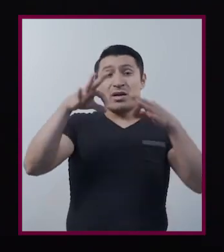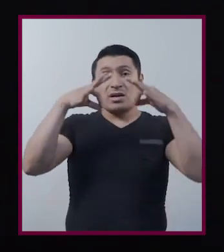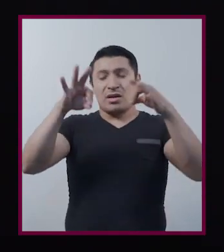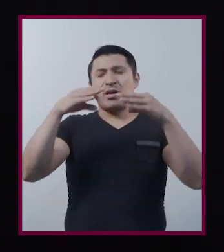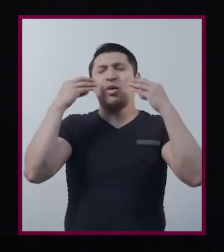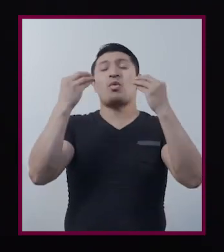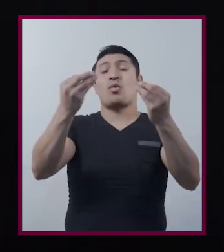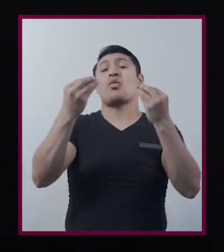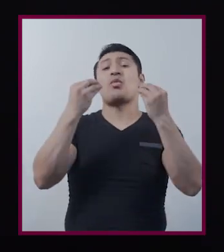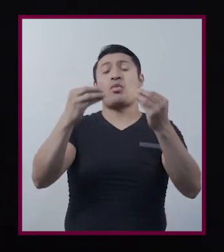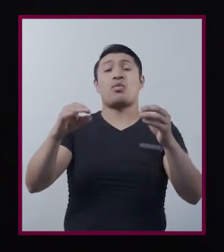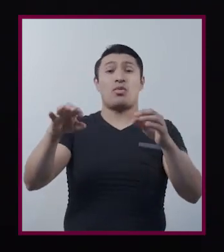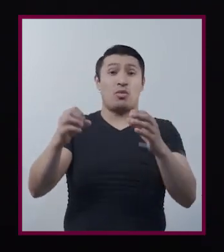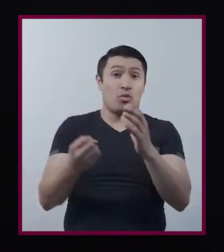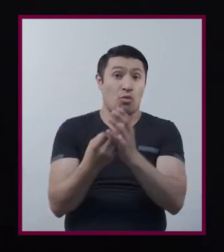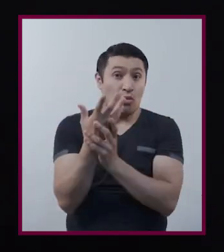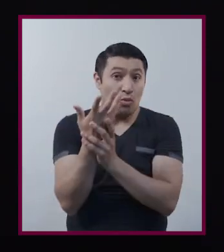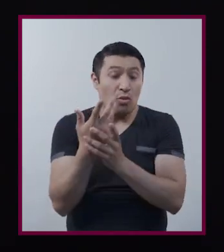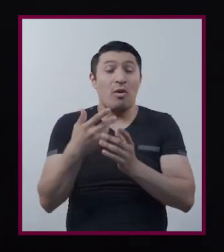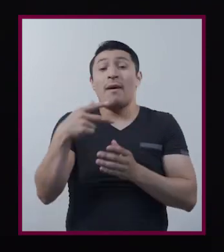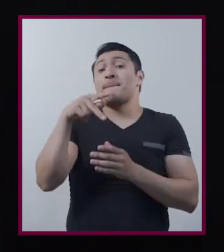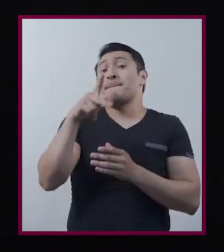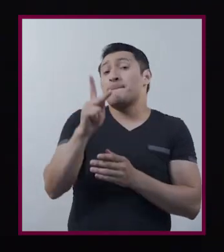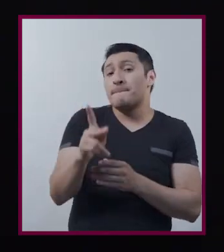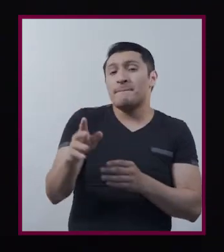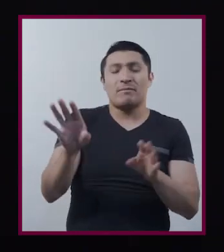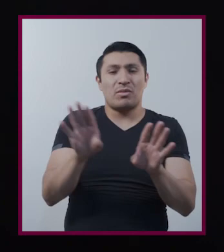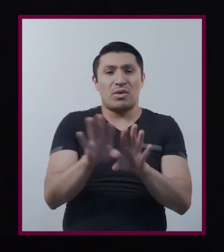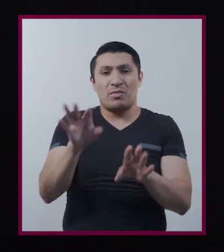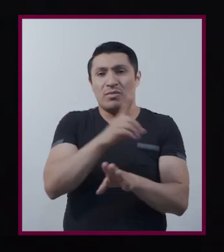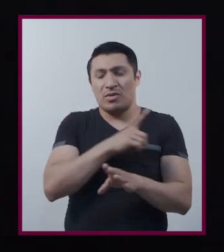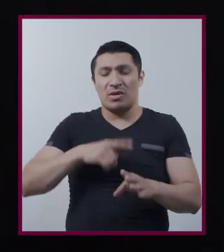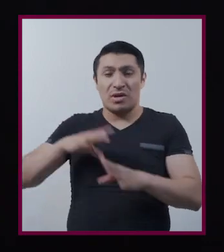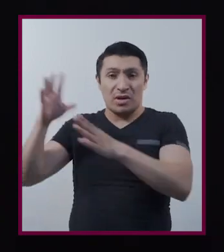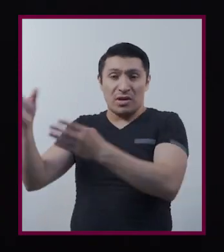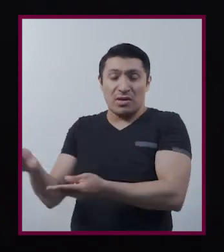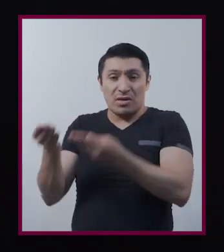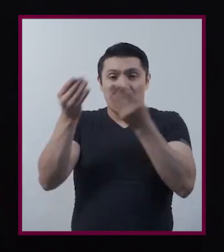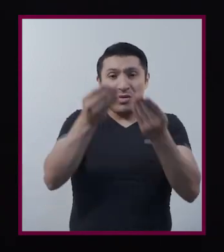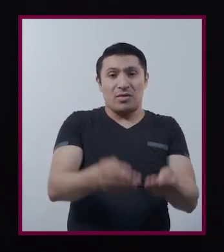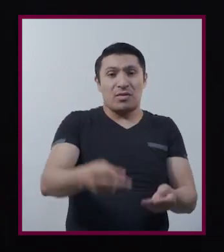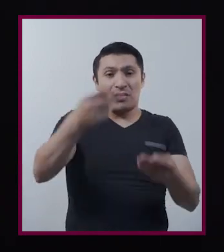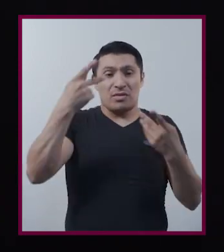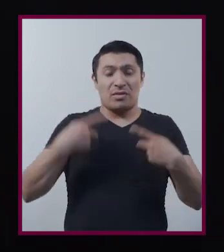10 documentos, la mayoría de ellos inéditos, pero que merecen ser